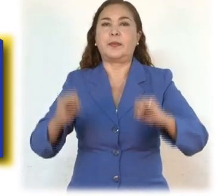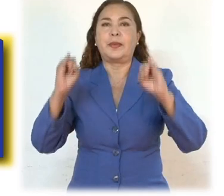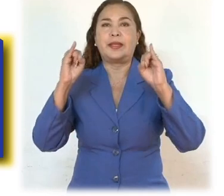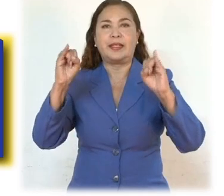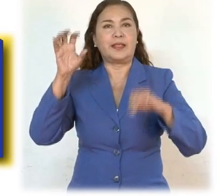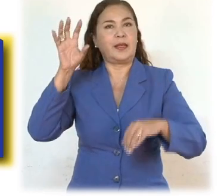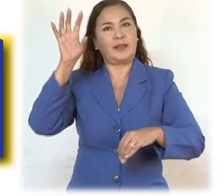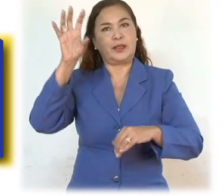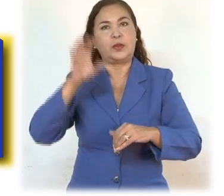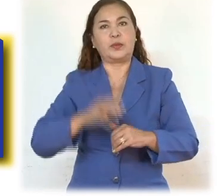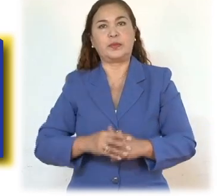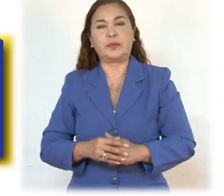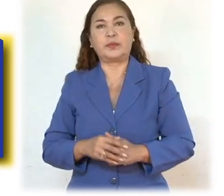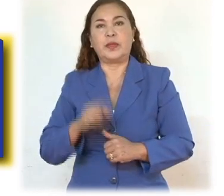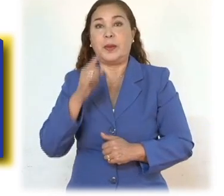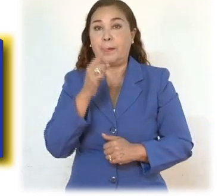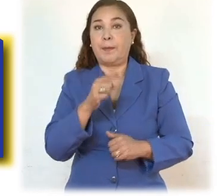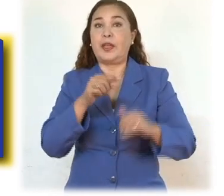de la nación